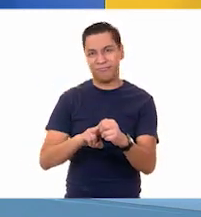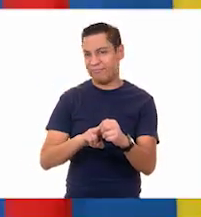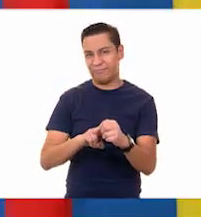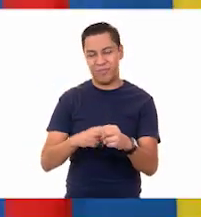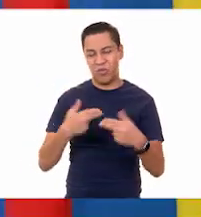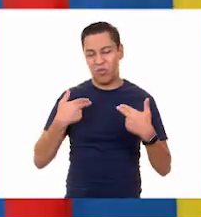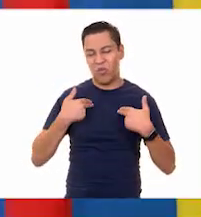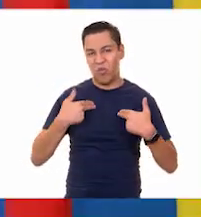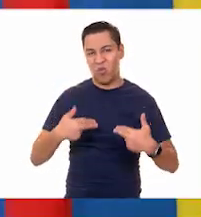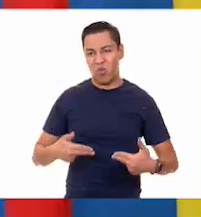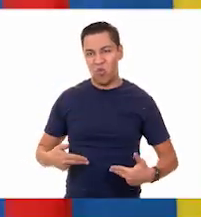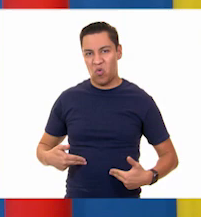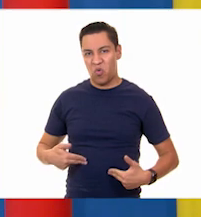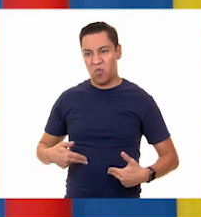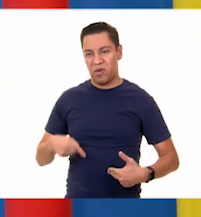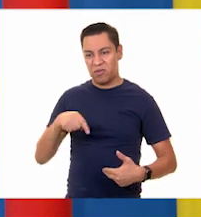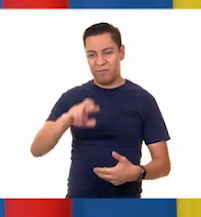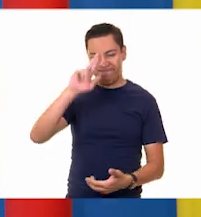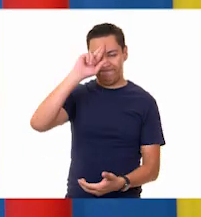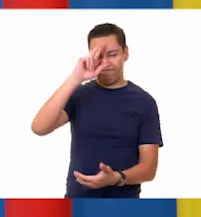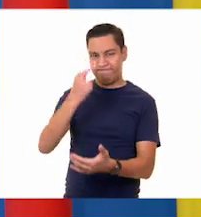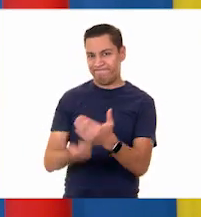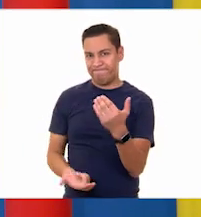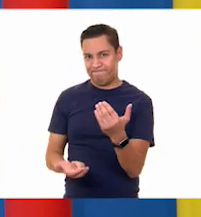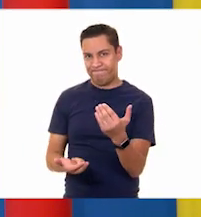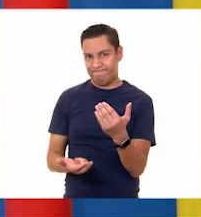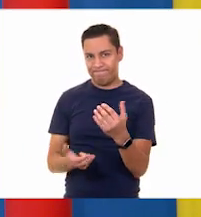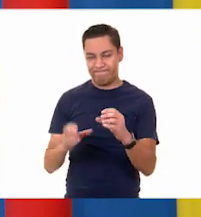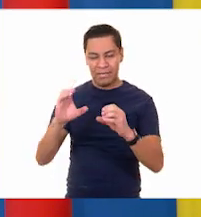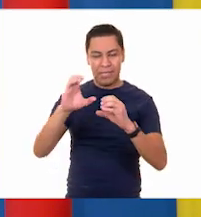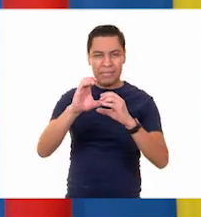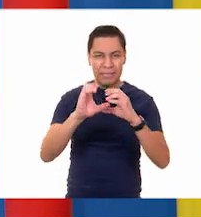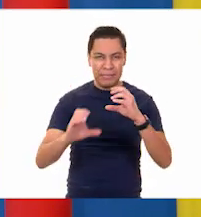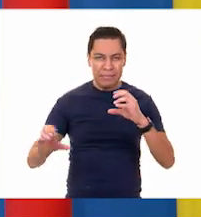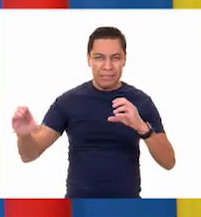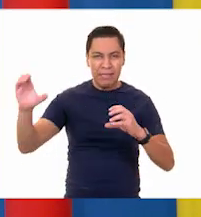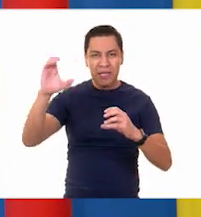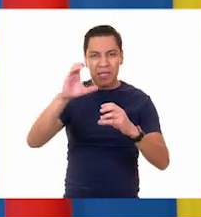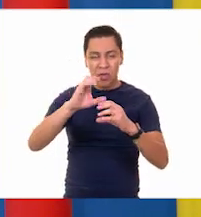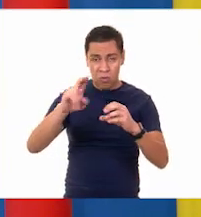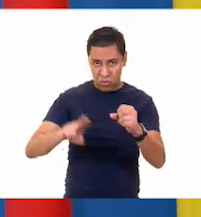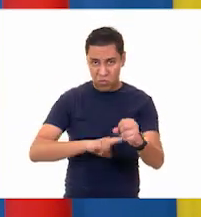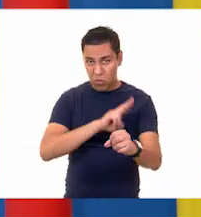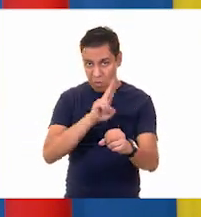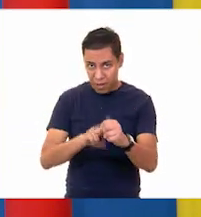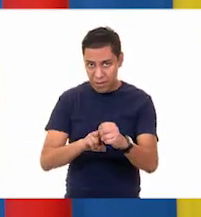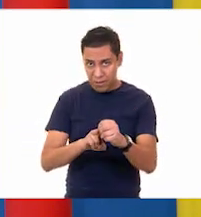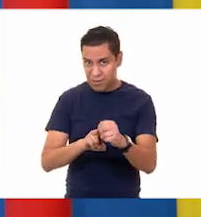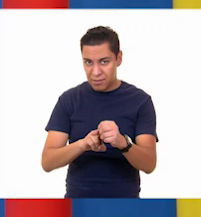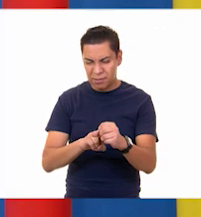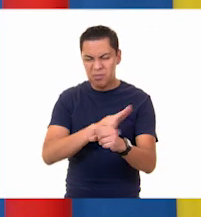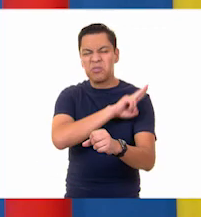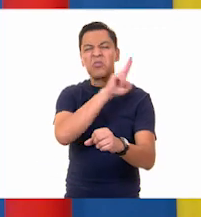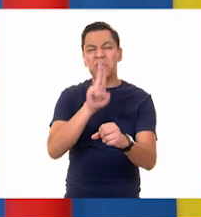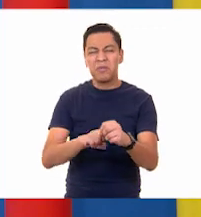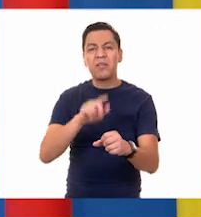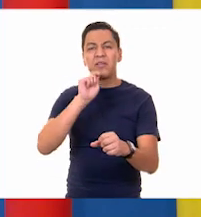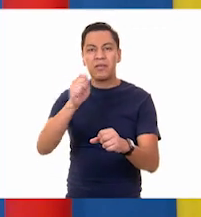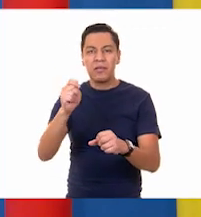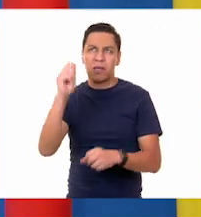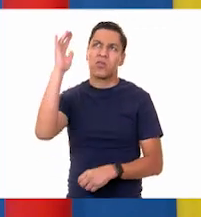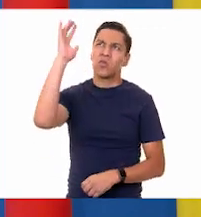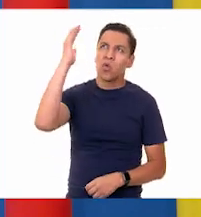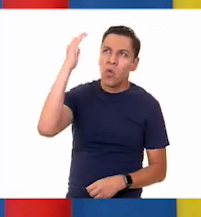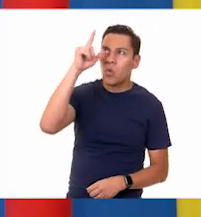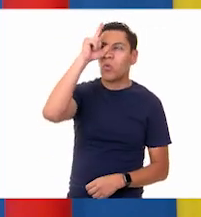niveles. Pues sí, tienes razón. Además, todas las actividades que mencionamos están relacionadas con el uso y el aprovechamiento de los